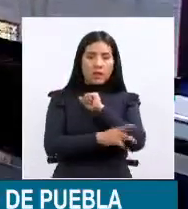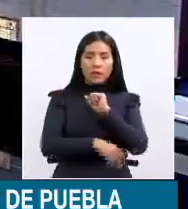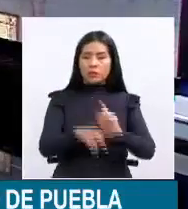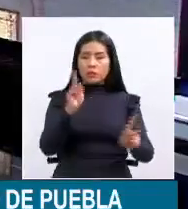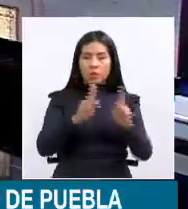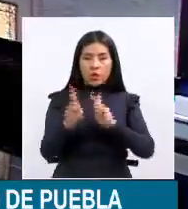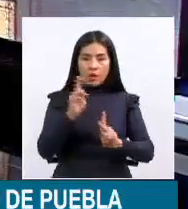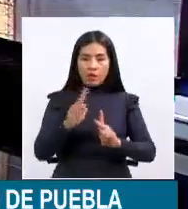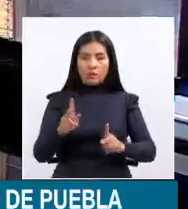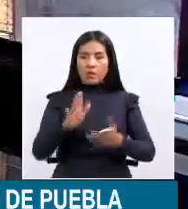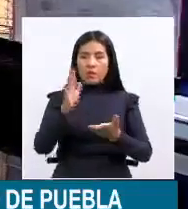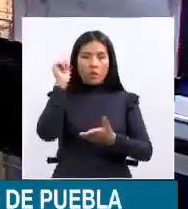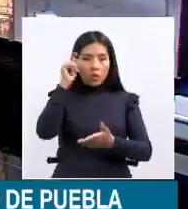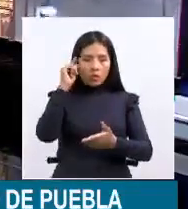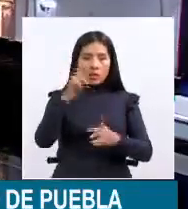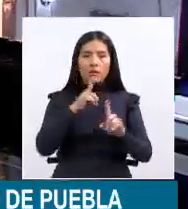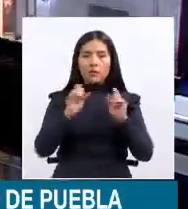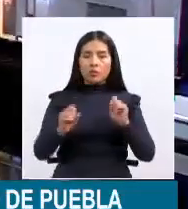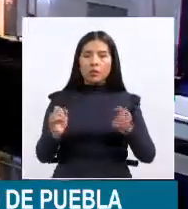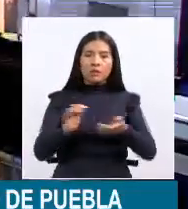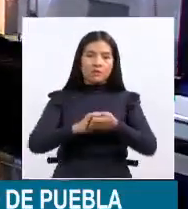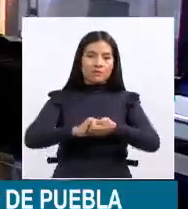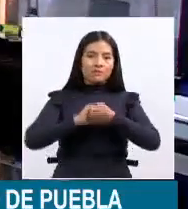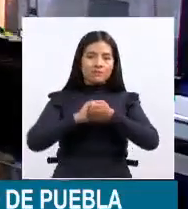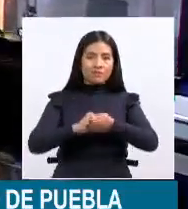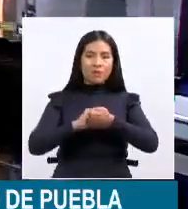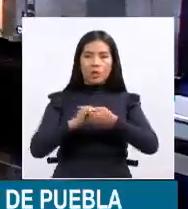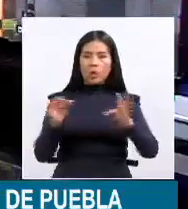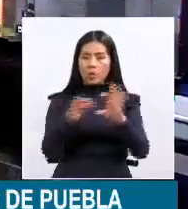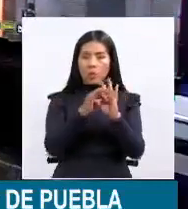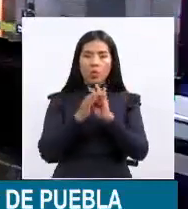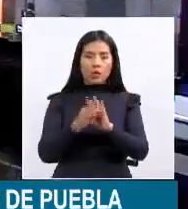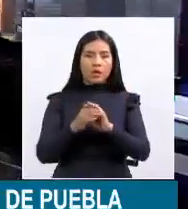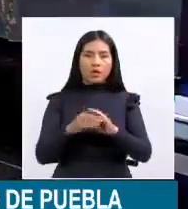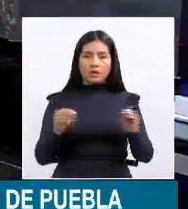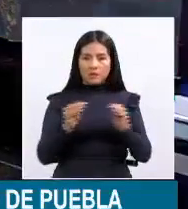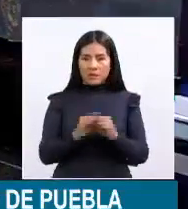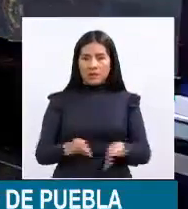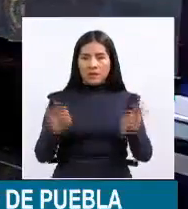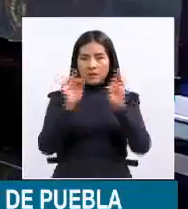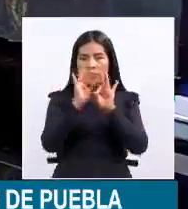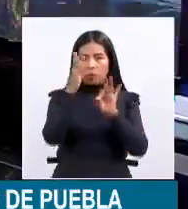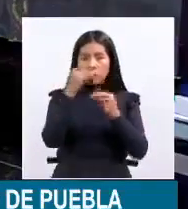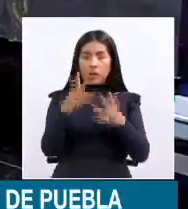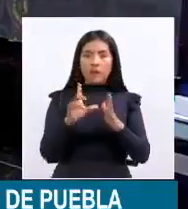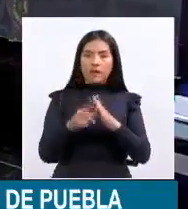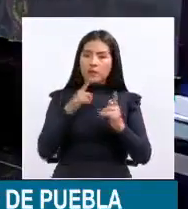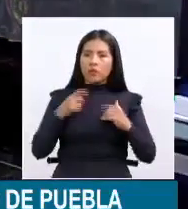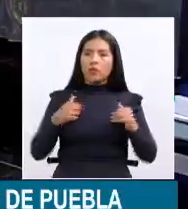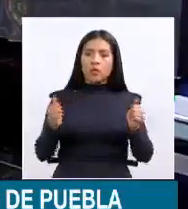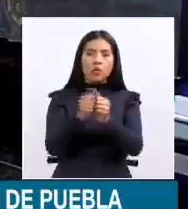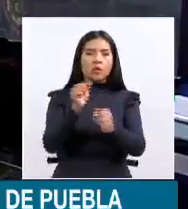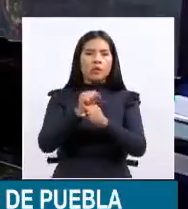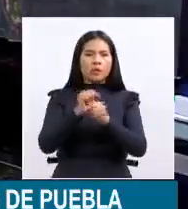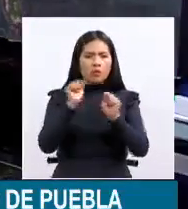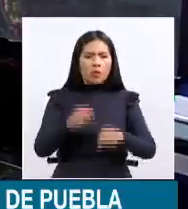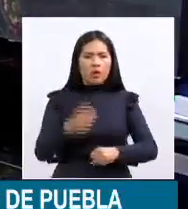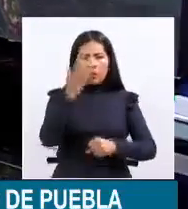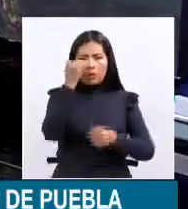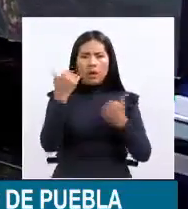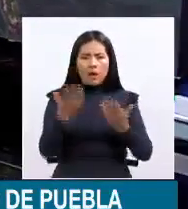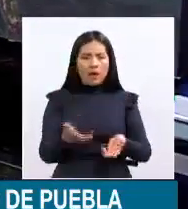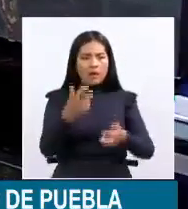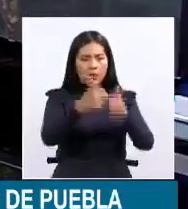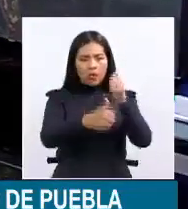pueblos, entre los gobiernos, para trabajar en conjunto por tantas problemáticas inmediatas que tiene nuestra mayoría.